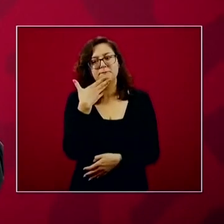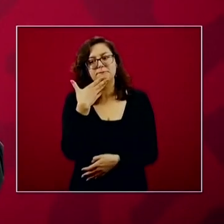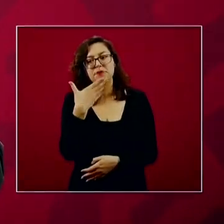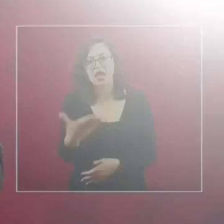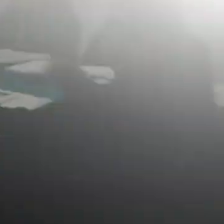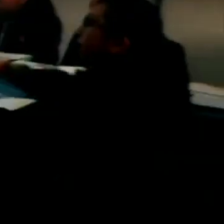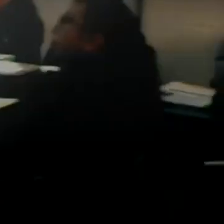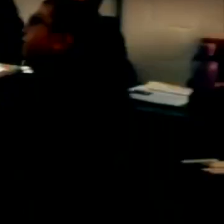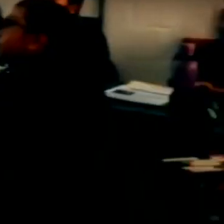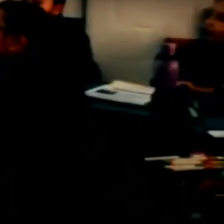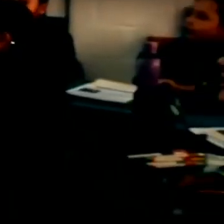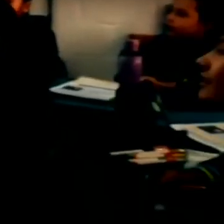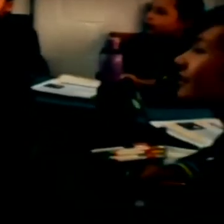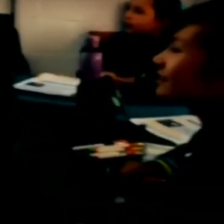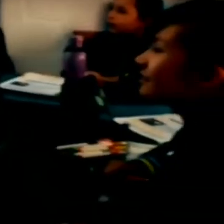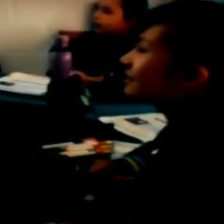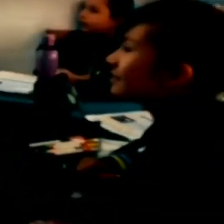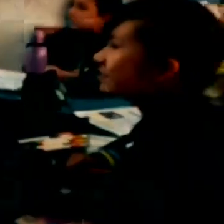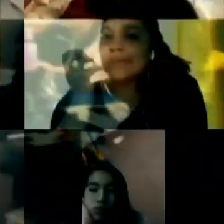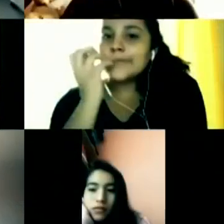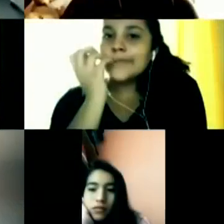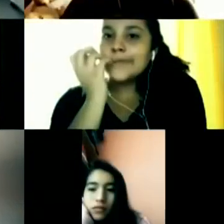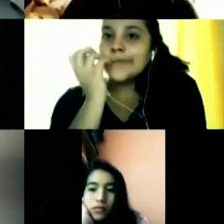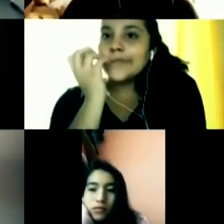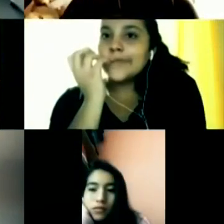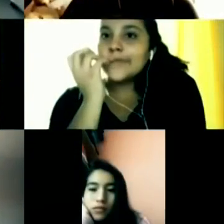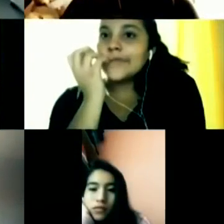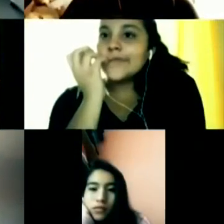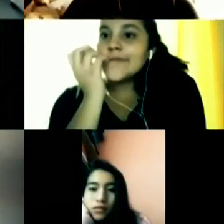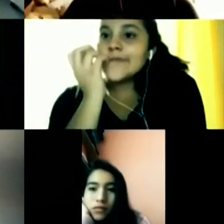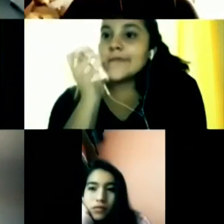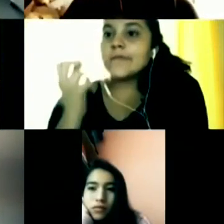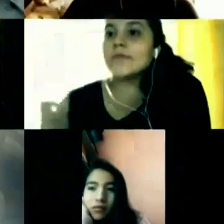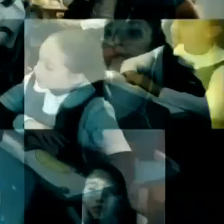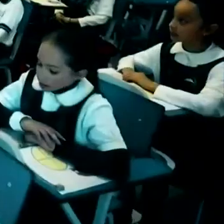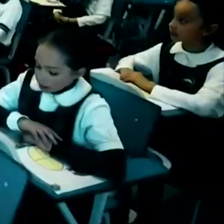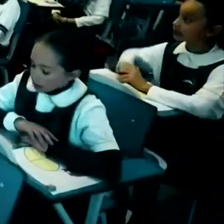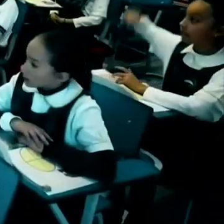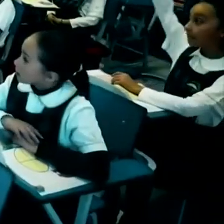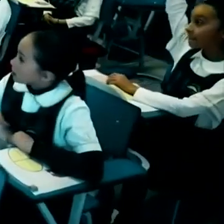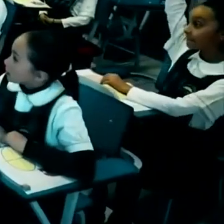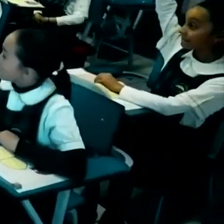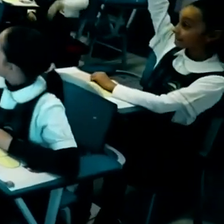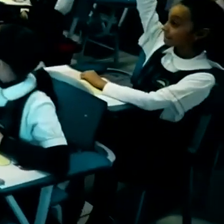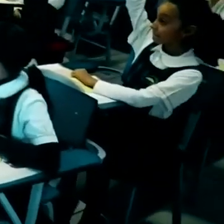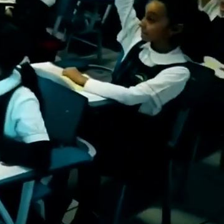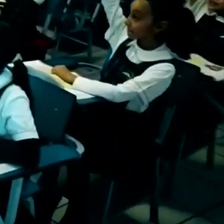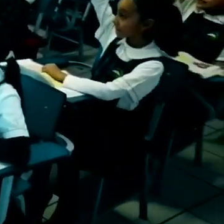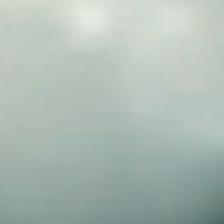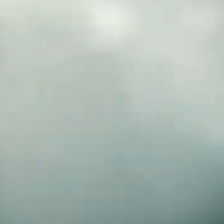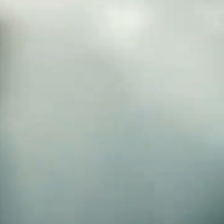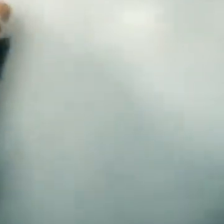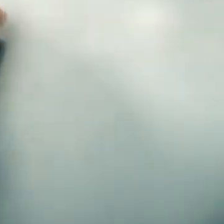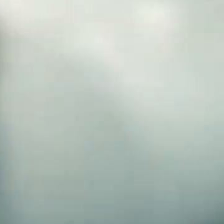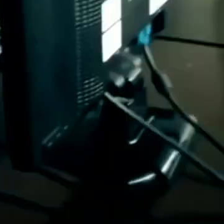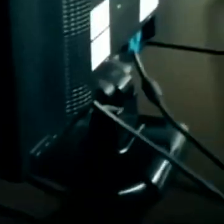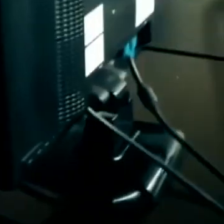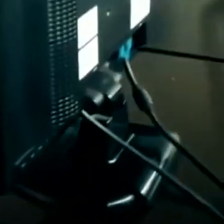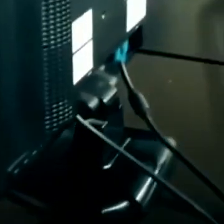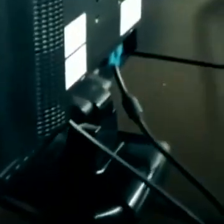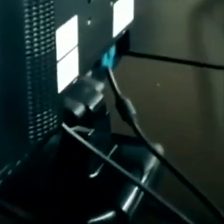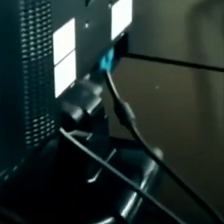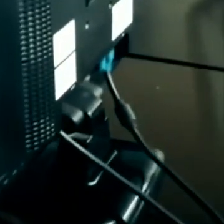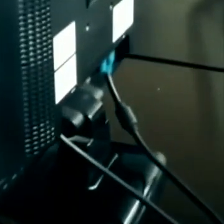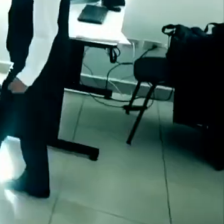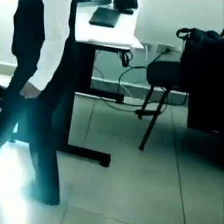ejemplar si la señal televisiva no llega a todos los educandos a través de un sistema de radiodifusión podrán seguir